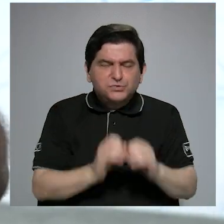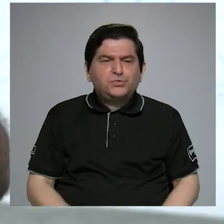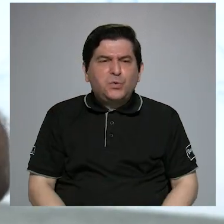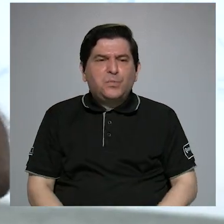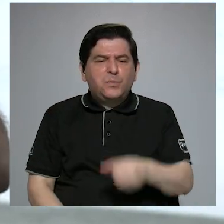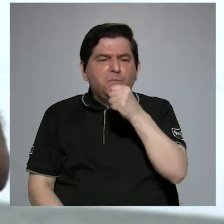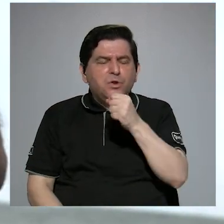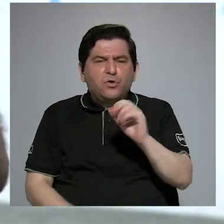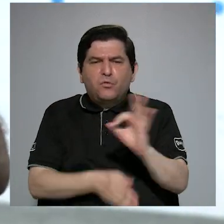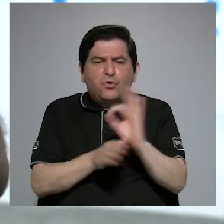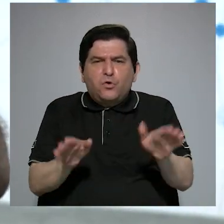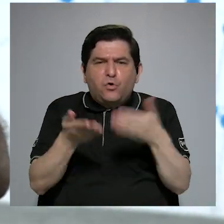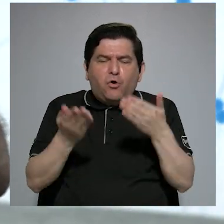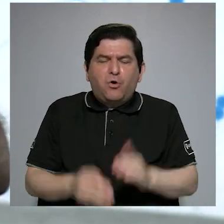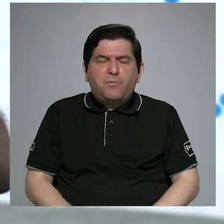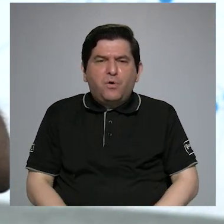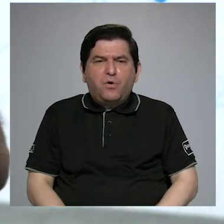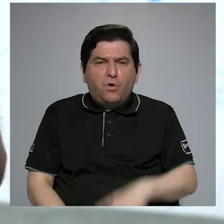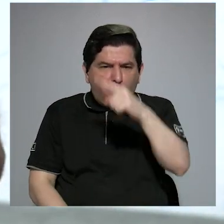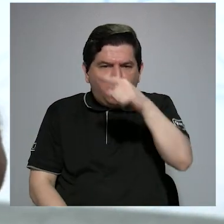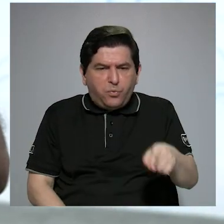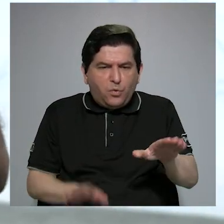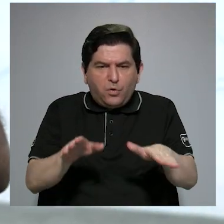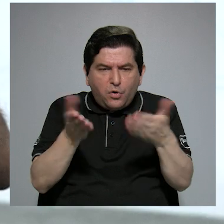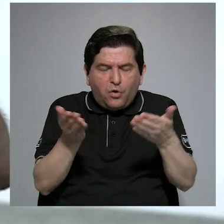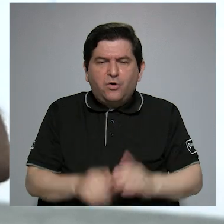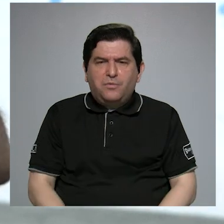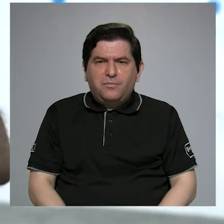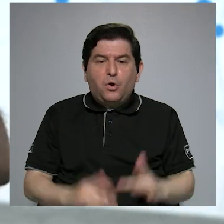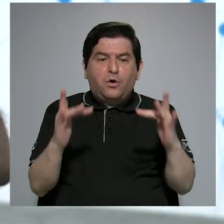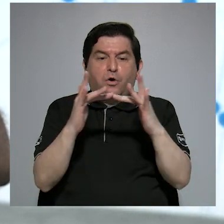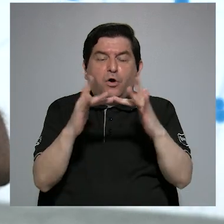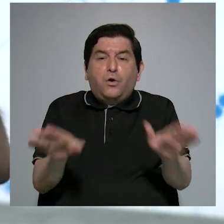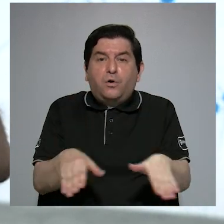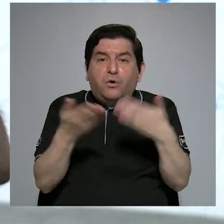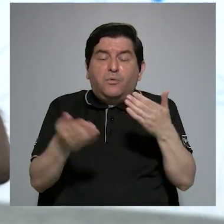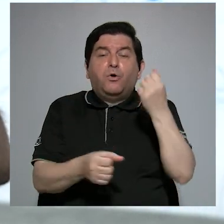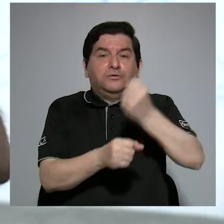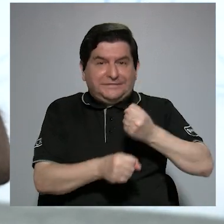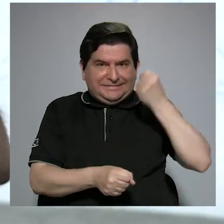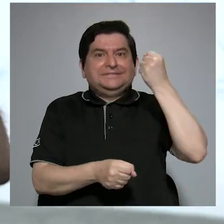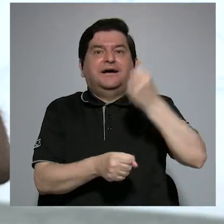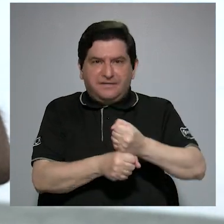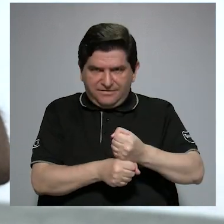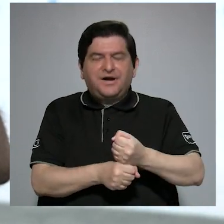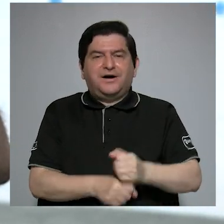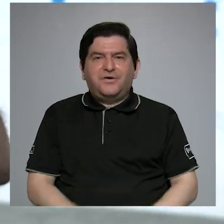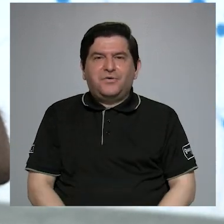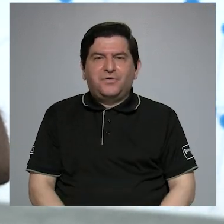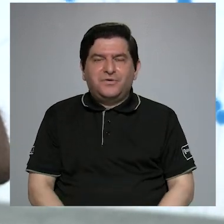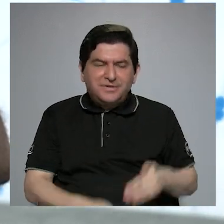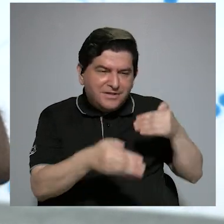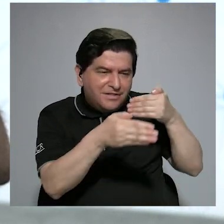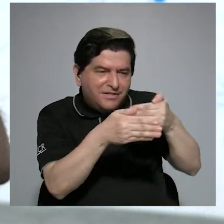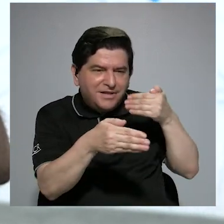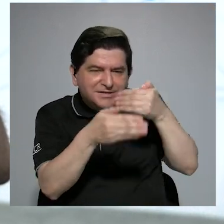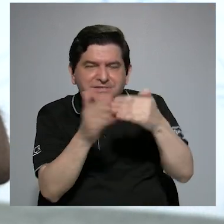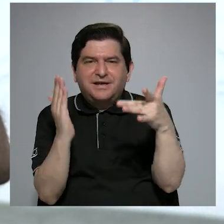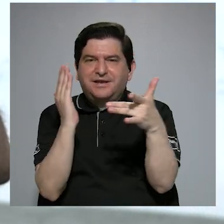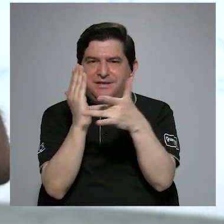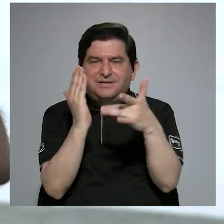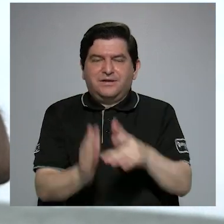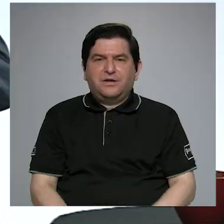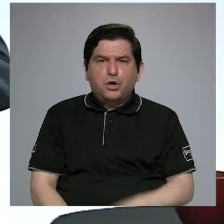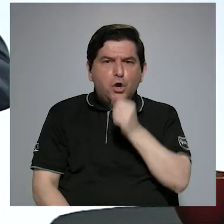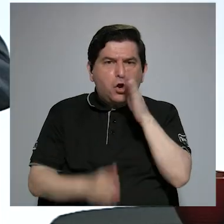activa el micrófono, cómo es que se desactiva, cómo se conectan, ¿verdad? Tuvimos toda una labor ahí de acercamiento a esa